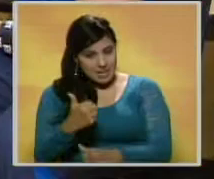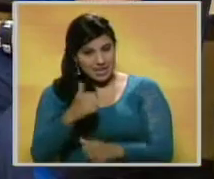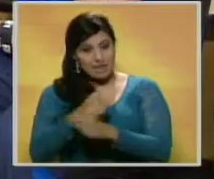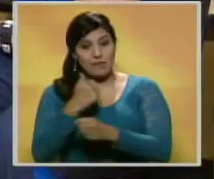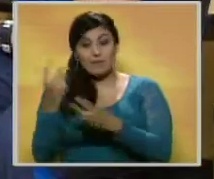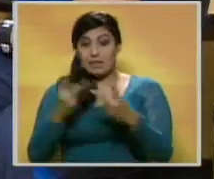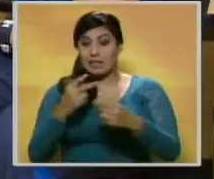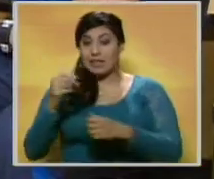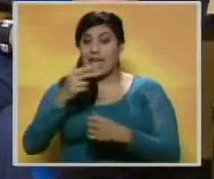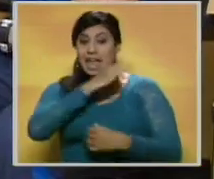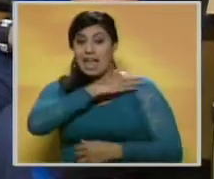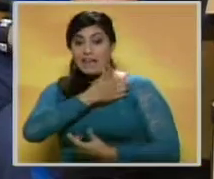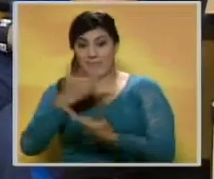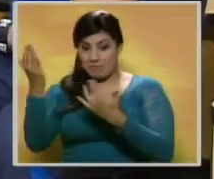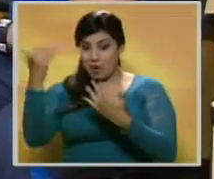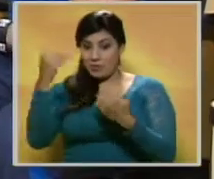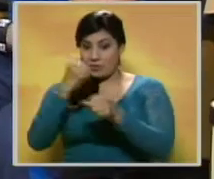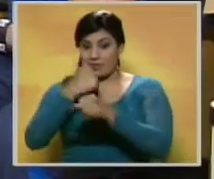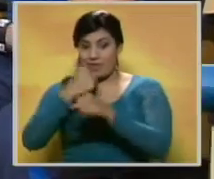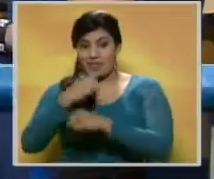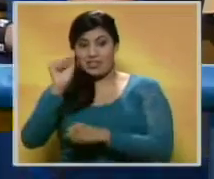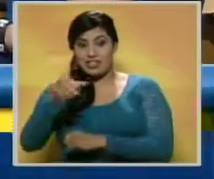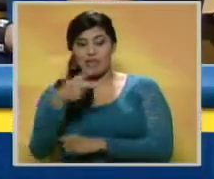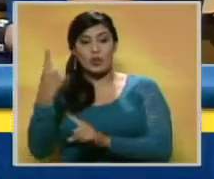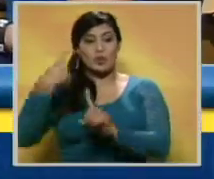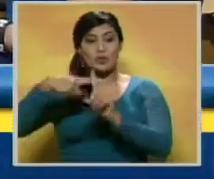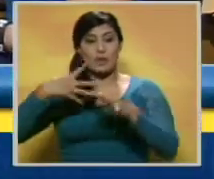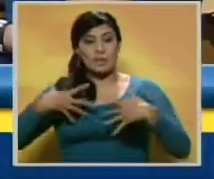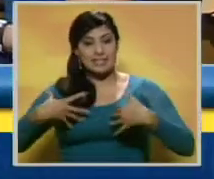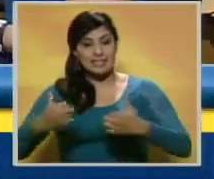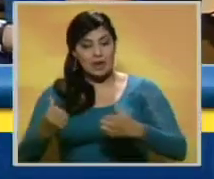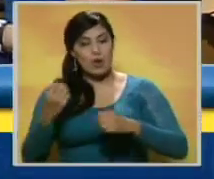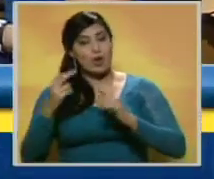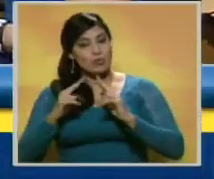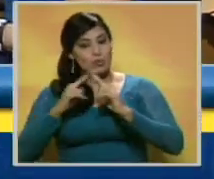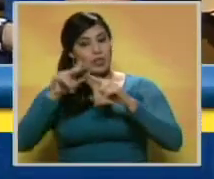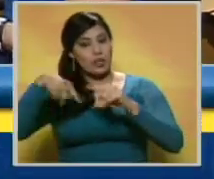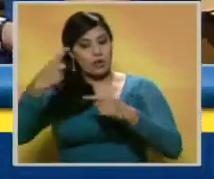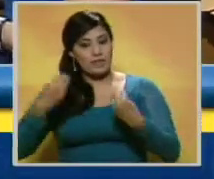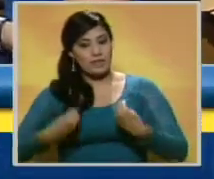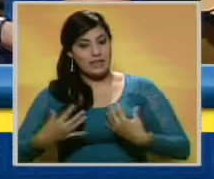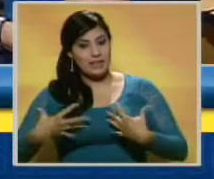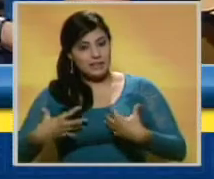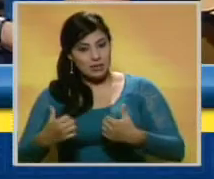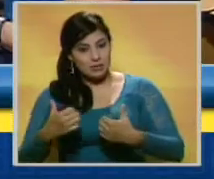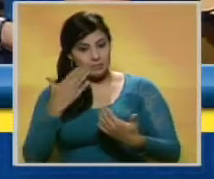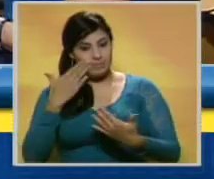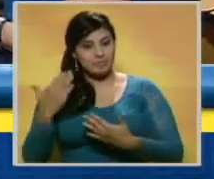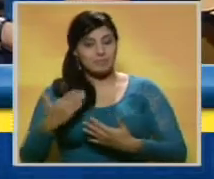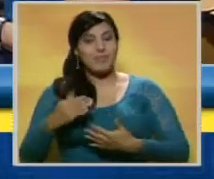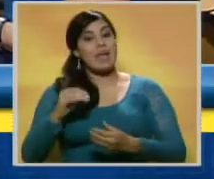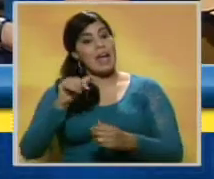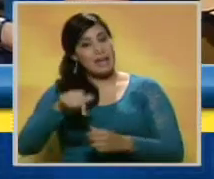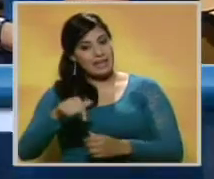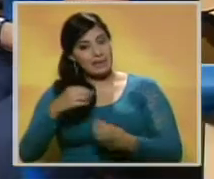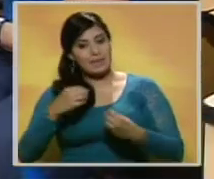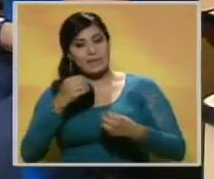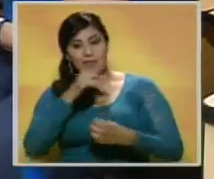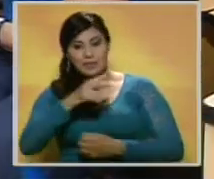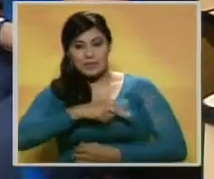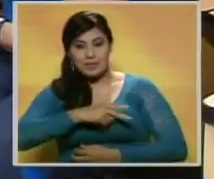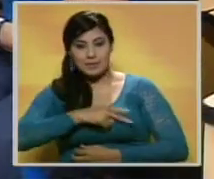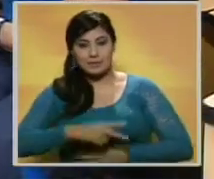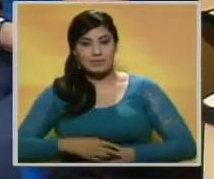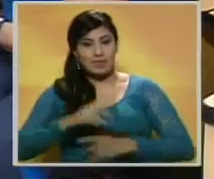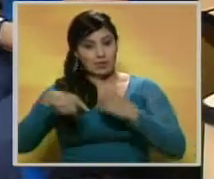al jefe a ver si se suma también. Sumemos salud juntos y nos reencontramos en una próxima entrega de nuestra sección. Por supuesto, en Noticiero